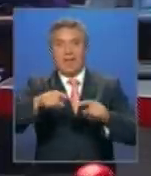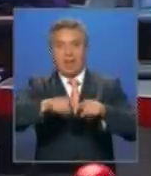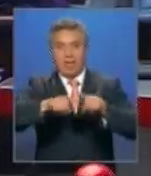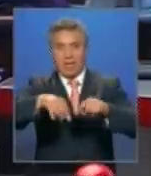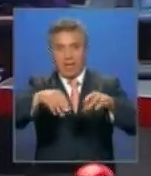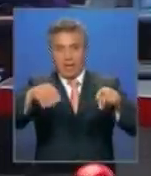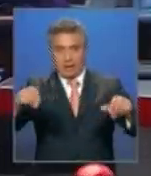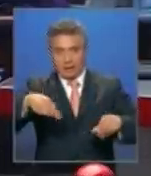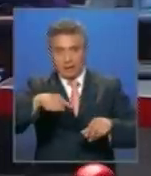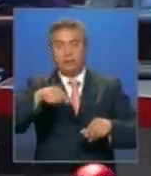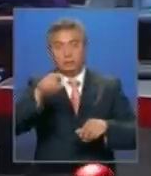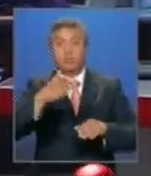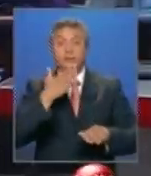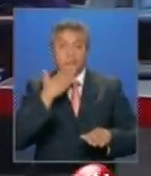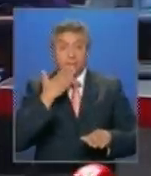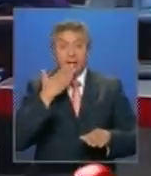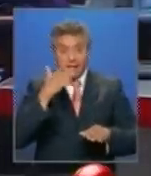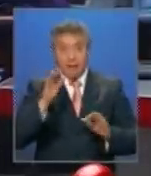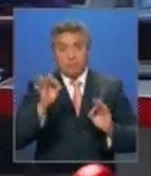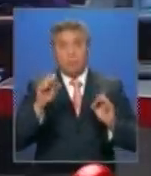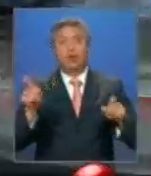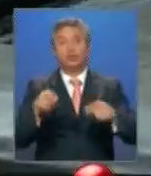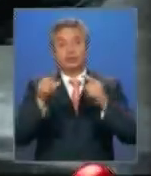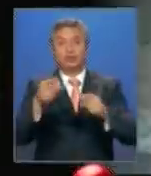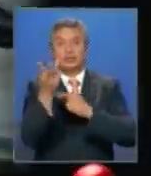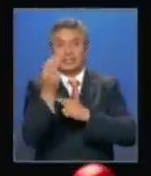al concierto del 13 del mismo mes.